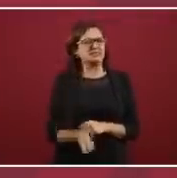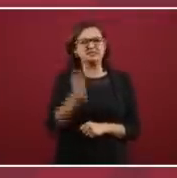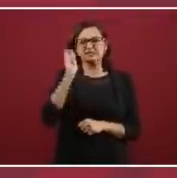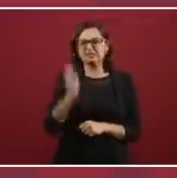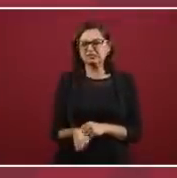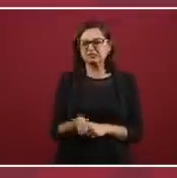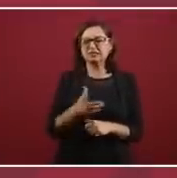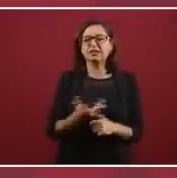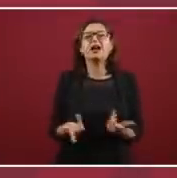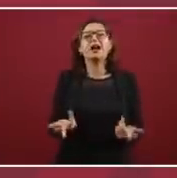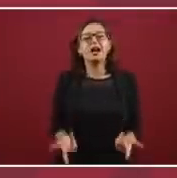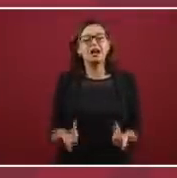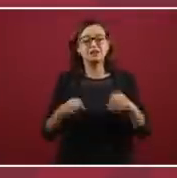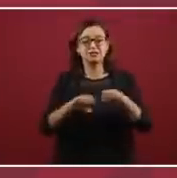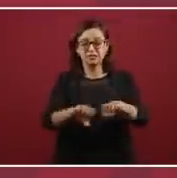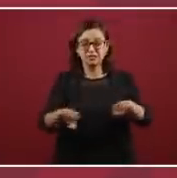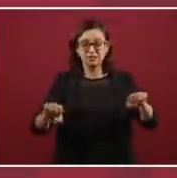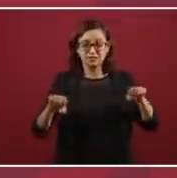Pues es un equipo